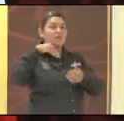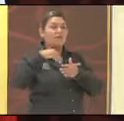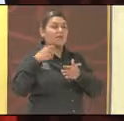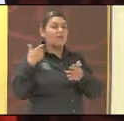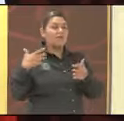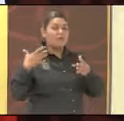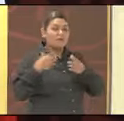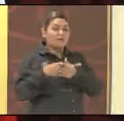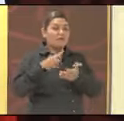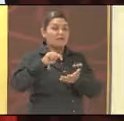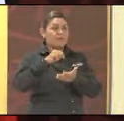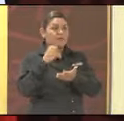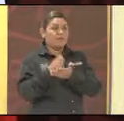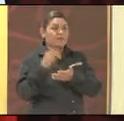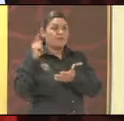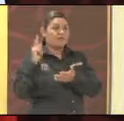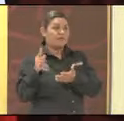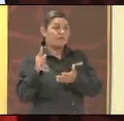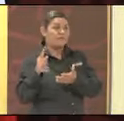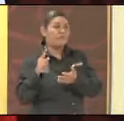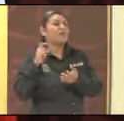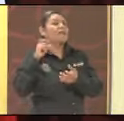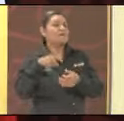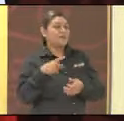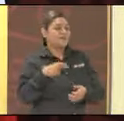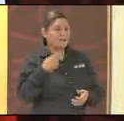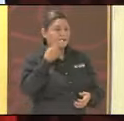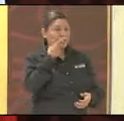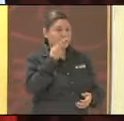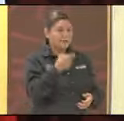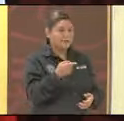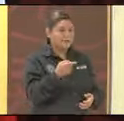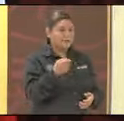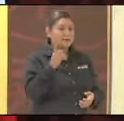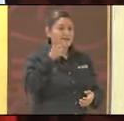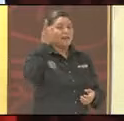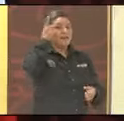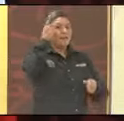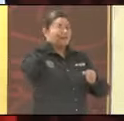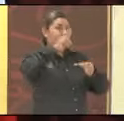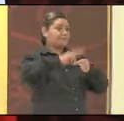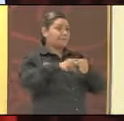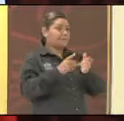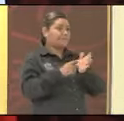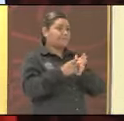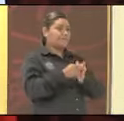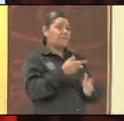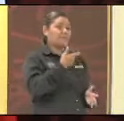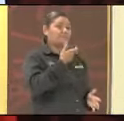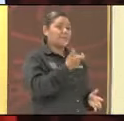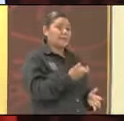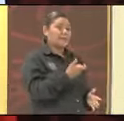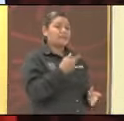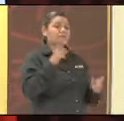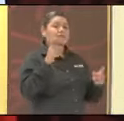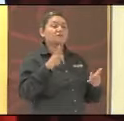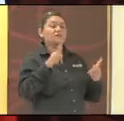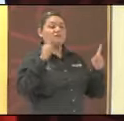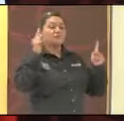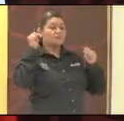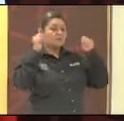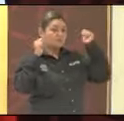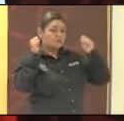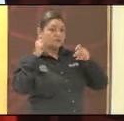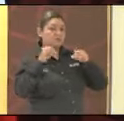Tamaulipas. Y también les comento que en la Dirección de Desarrollo Económico, Turismo y Empleo, aquí que está